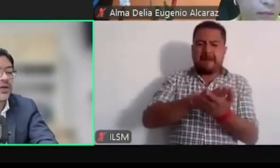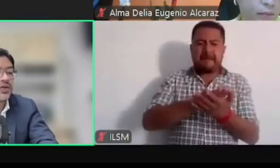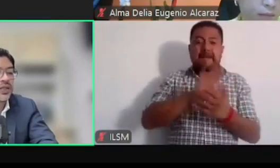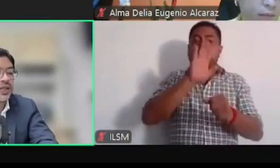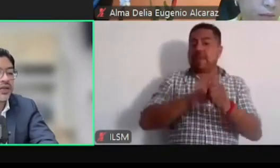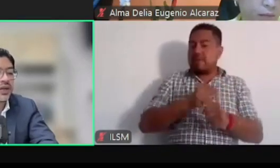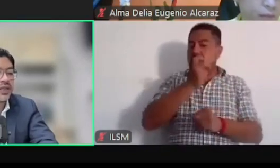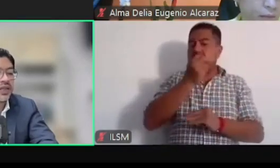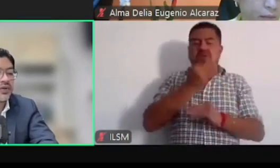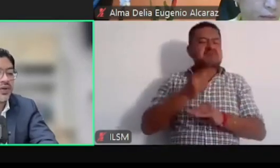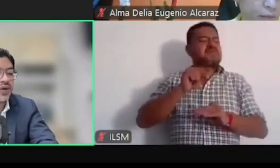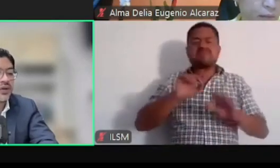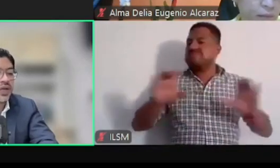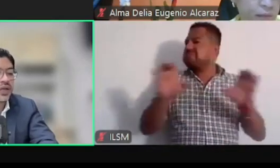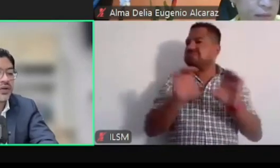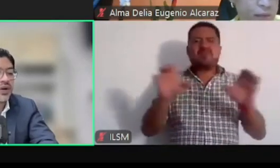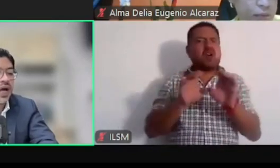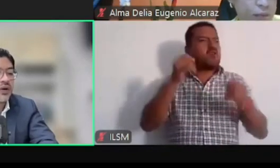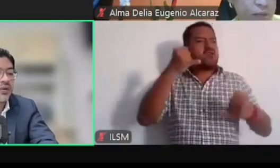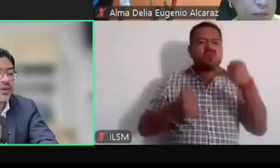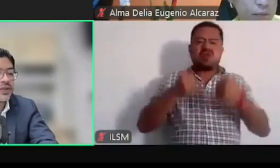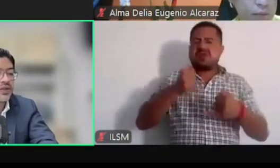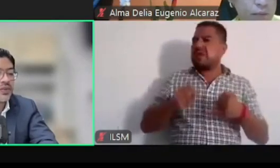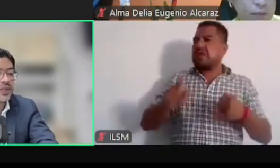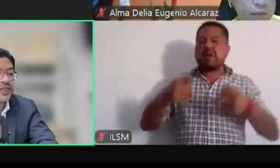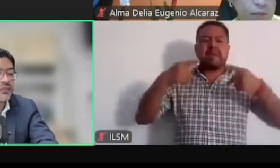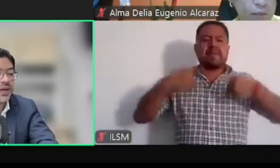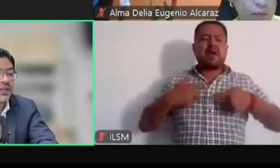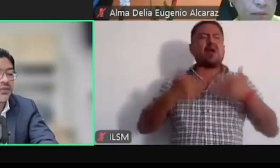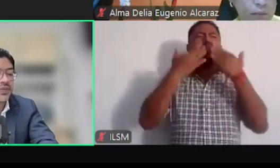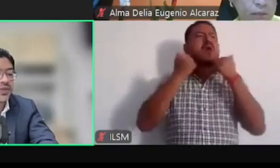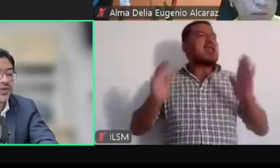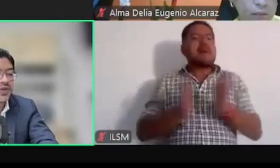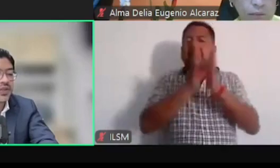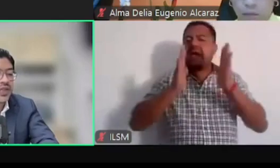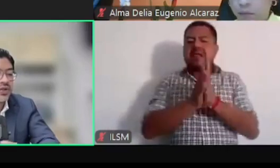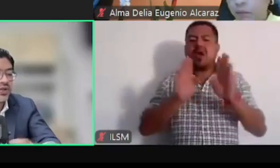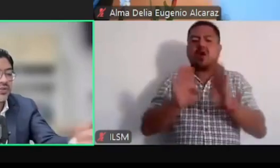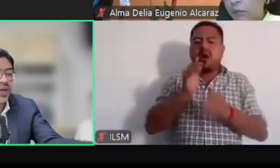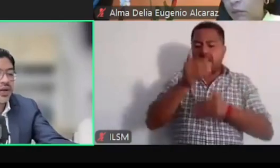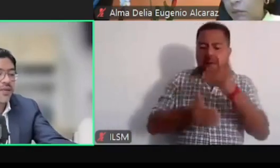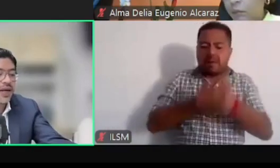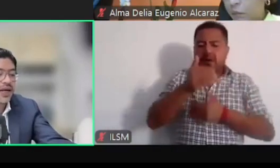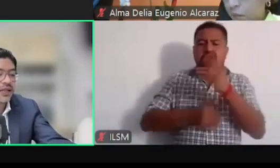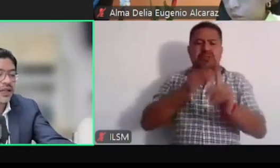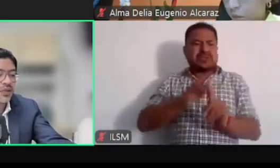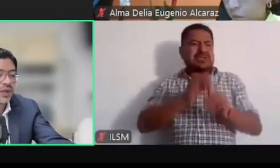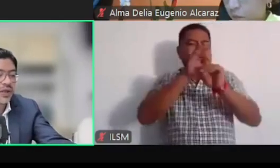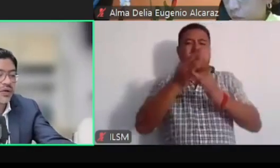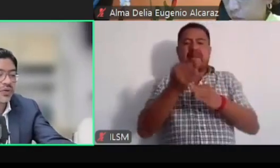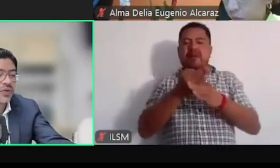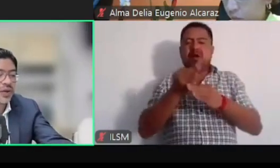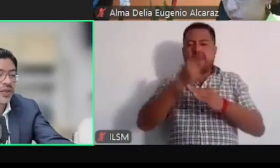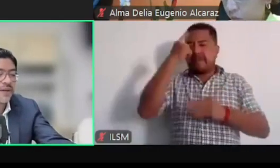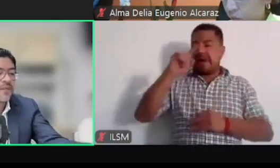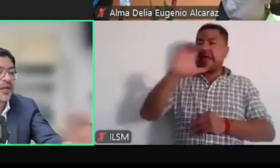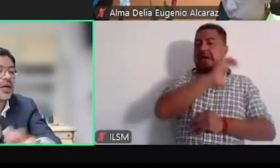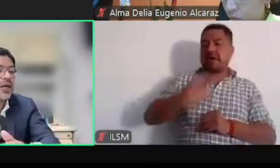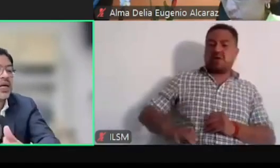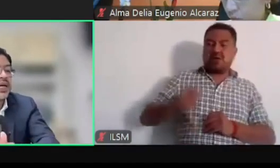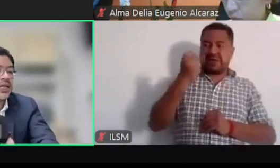anterior no se acreditó el interés jurídico del actor al no haber sido participante del proceso de selección de morena para la candidatura que